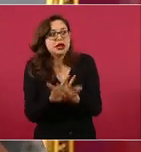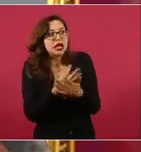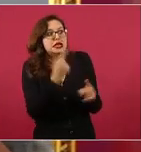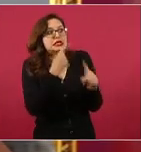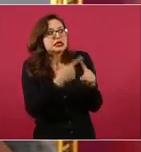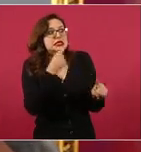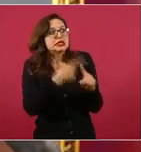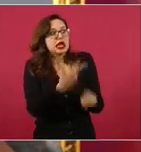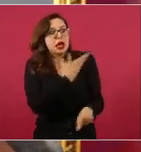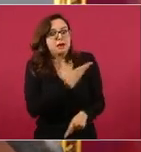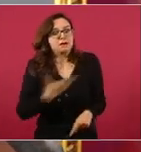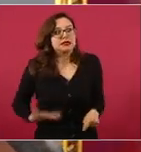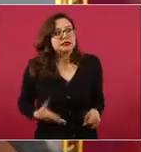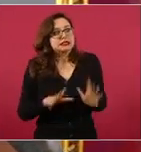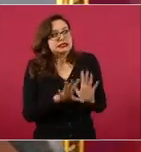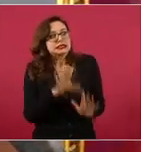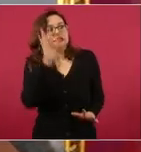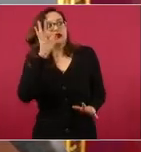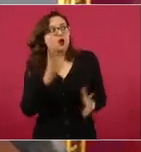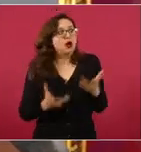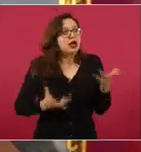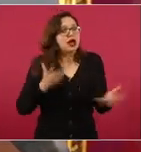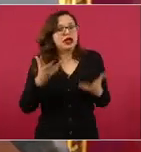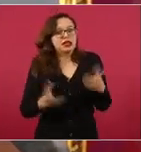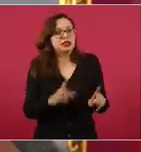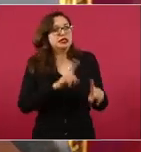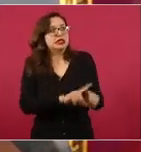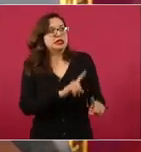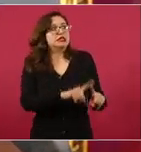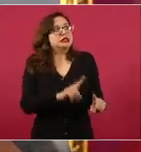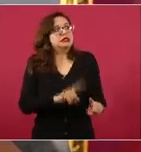¿Me das oportunidad de hablar de esto?